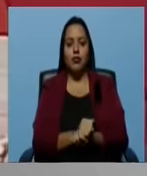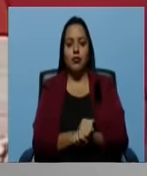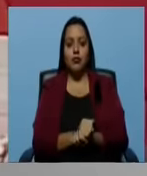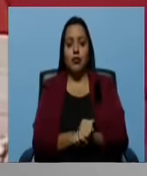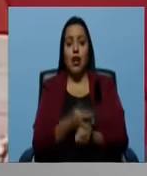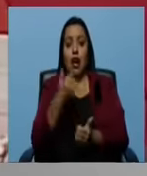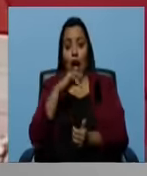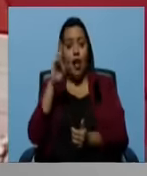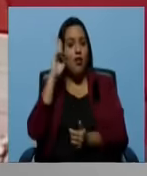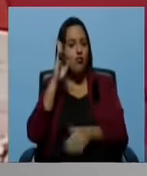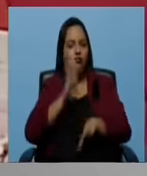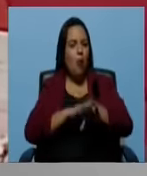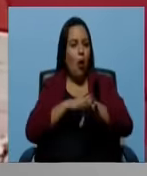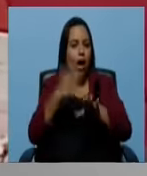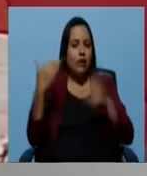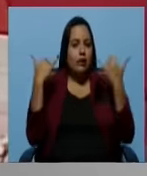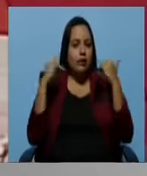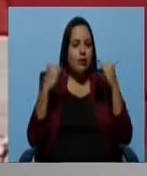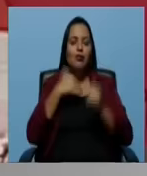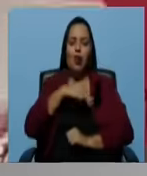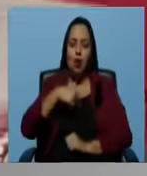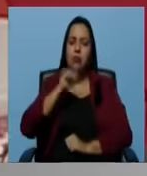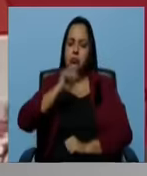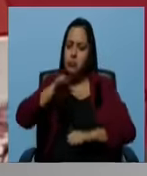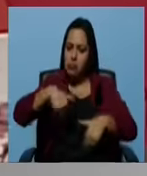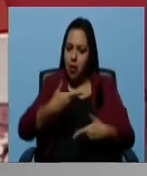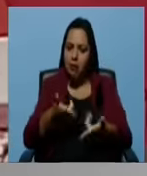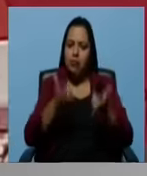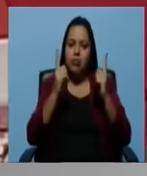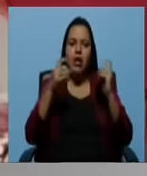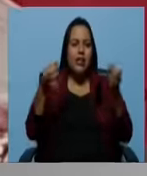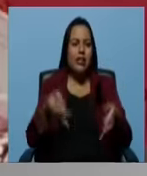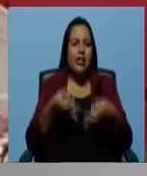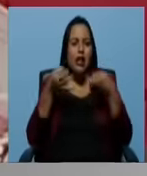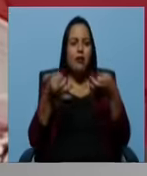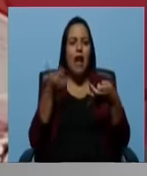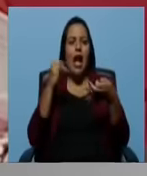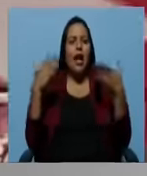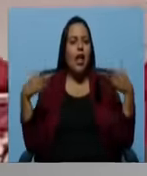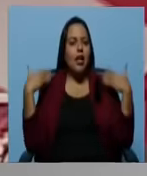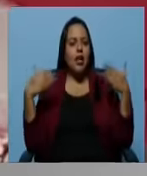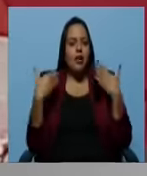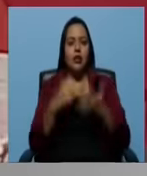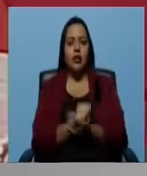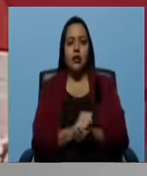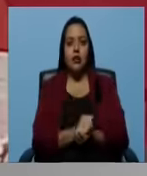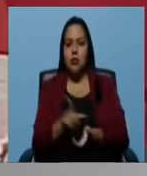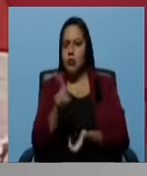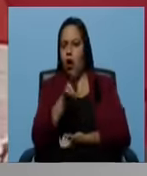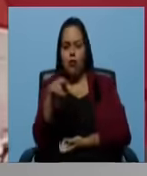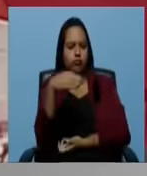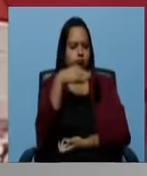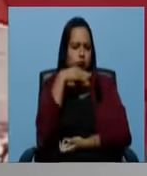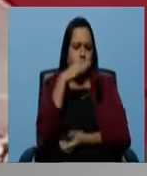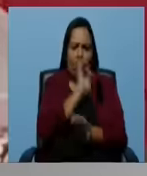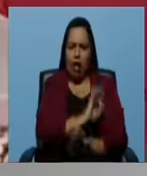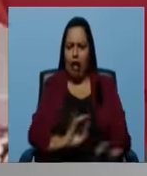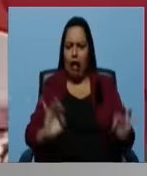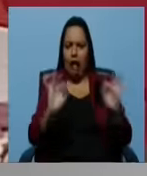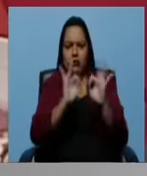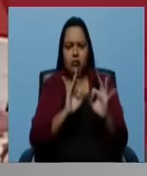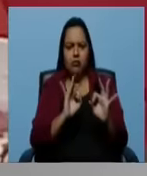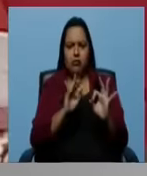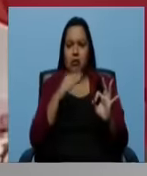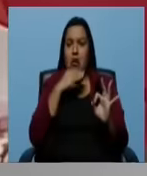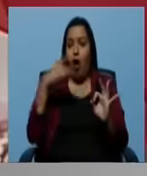tiene razones para celebrar, normalmente no siempre son con alegría, sin amargura. La amargura